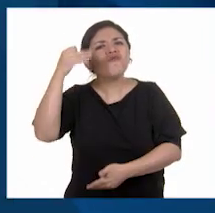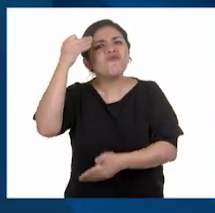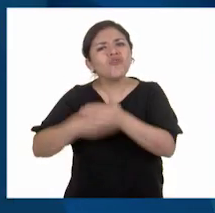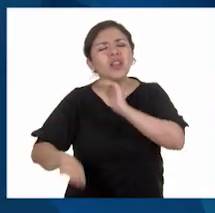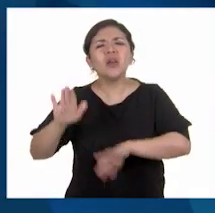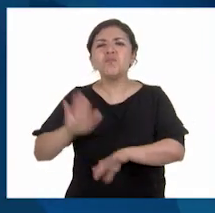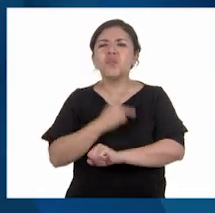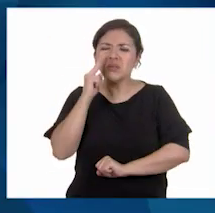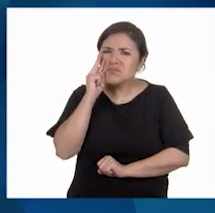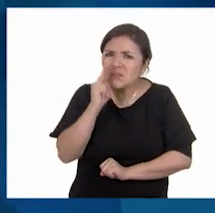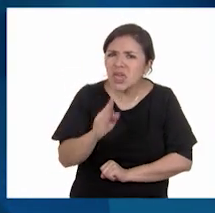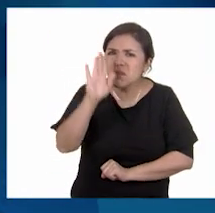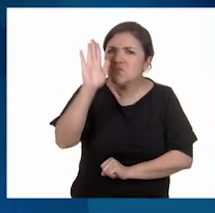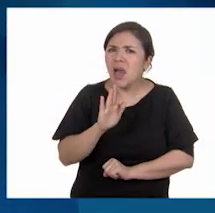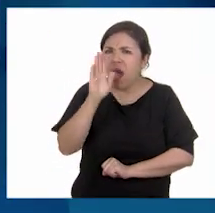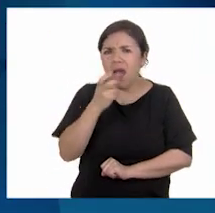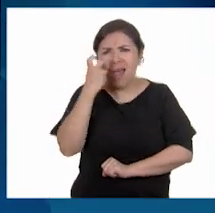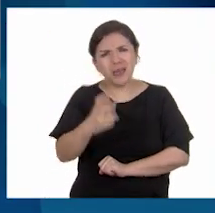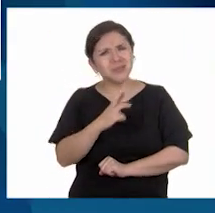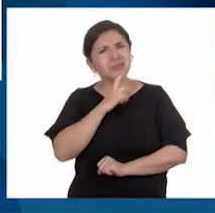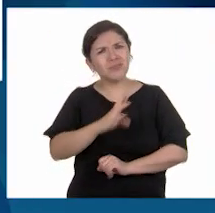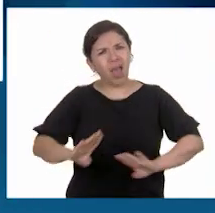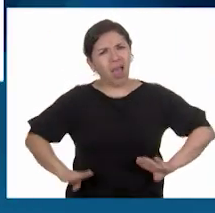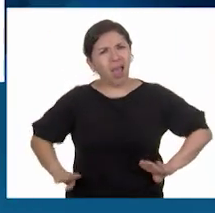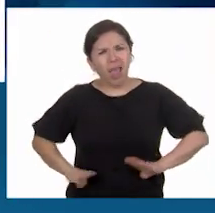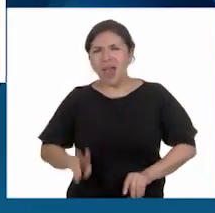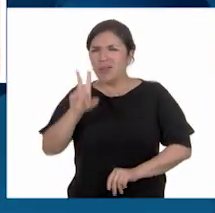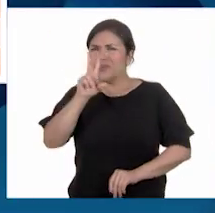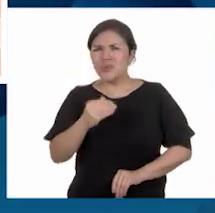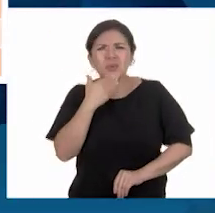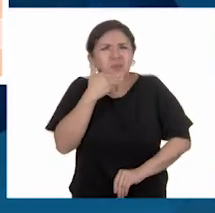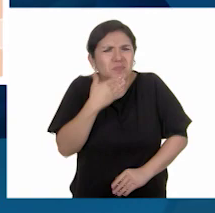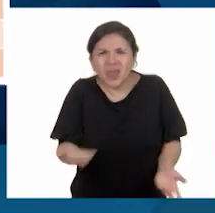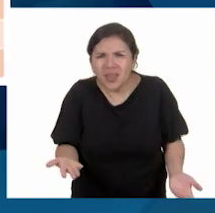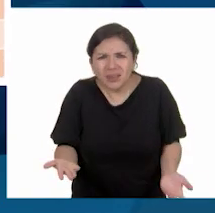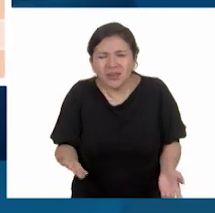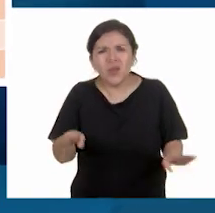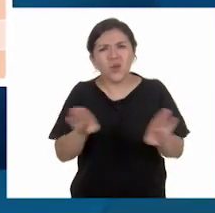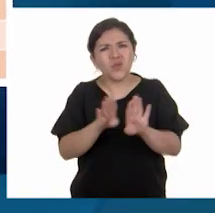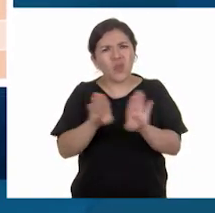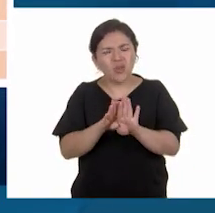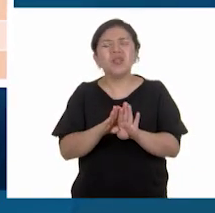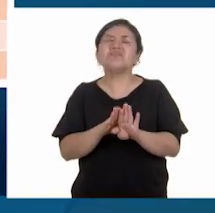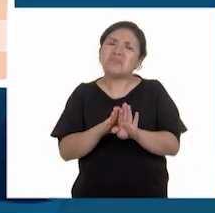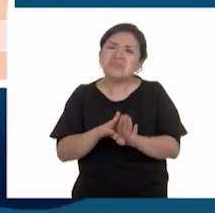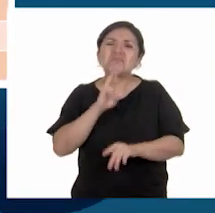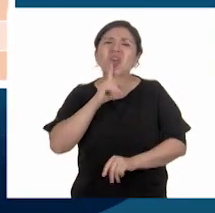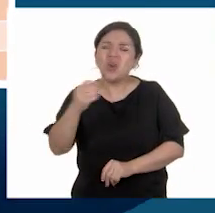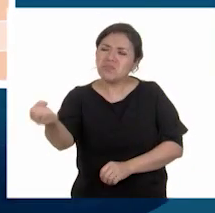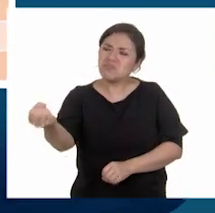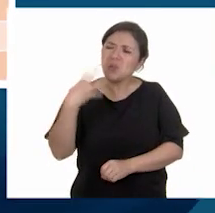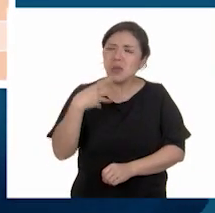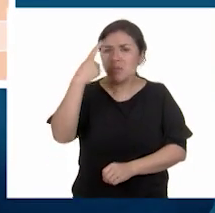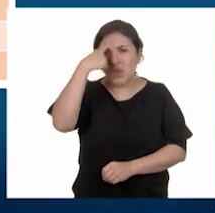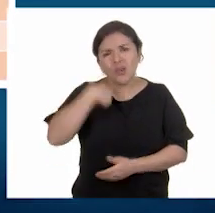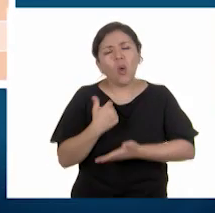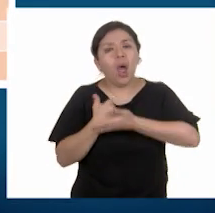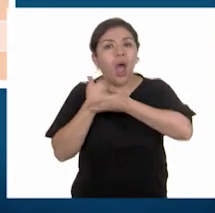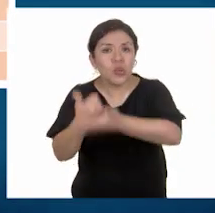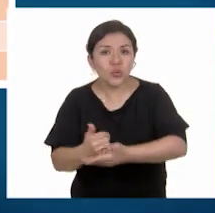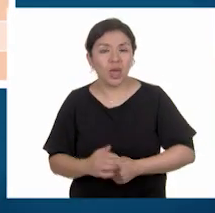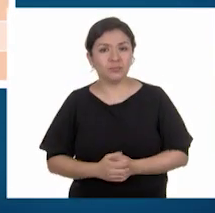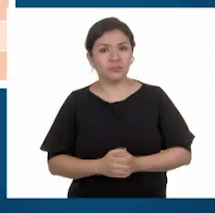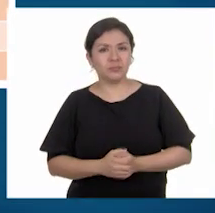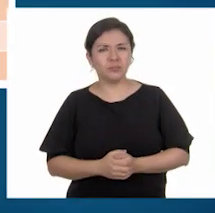le pareció que el resultado no era lógico. Así que nos escribió para pedir ayuda.